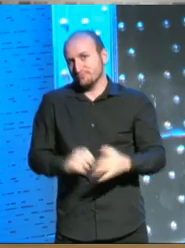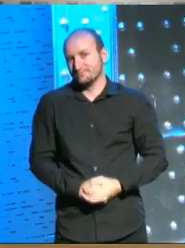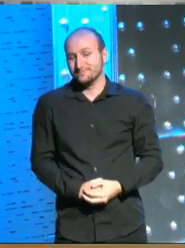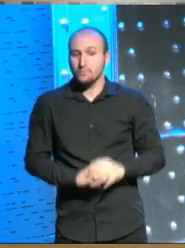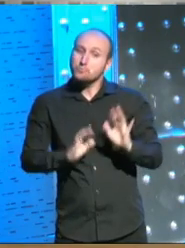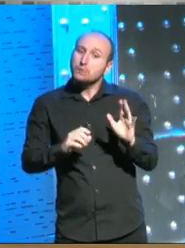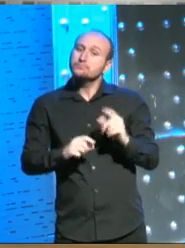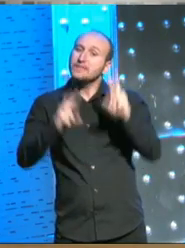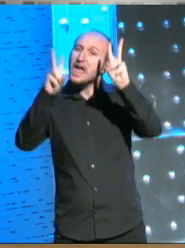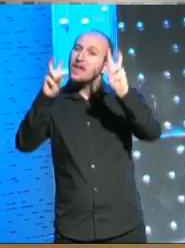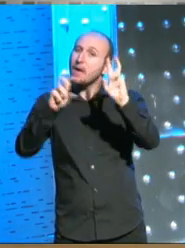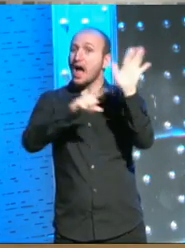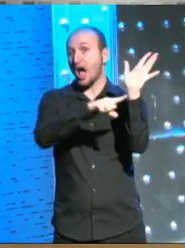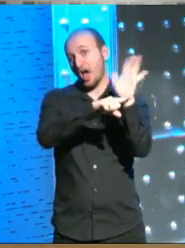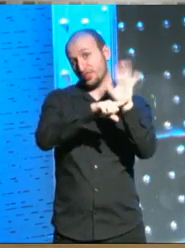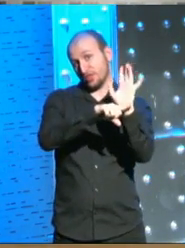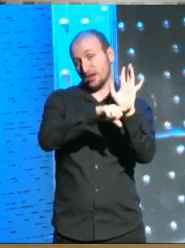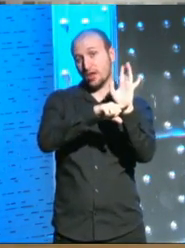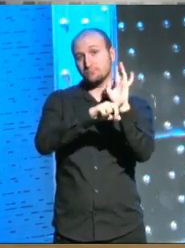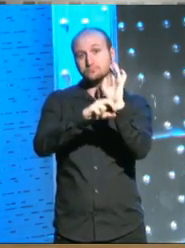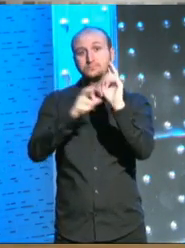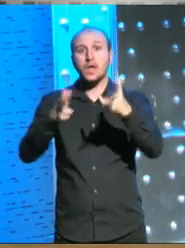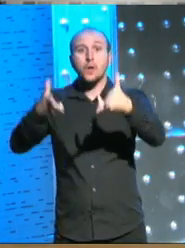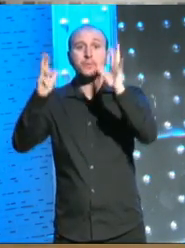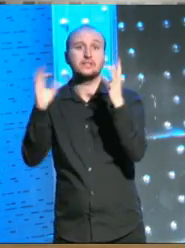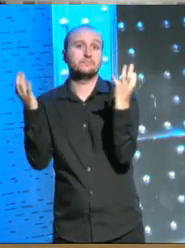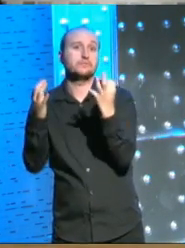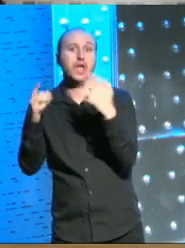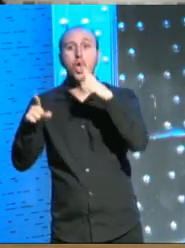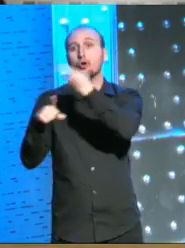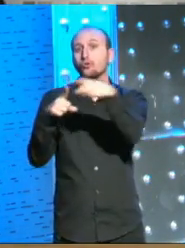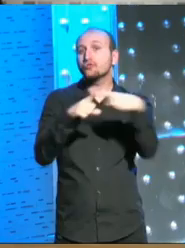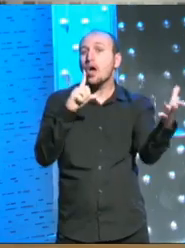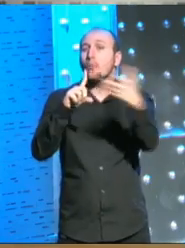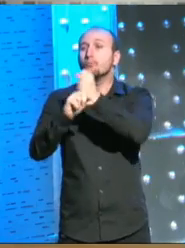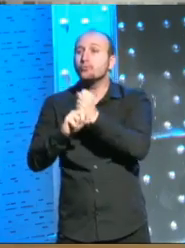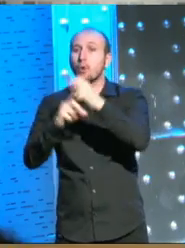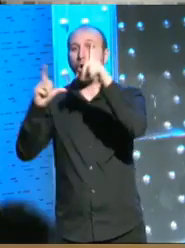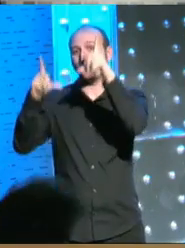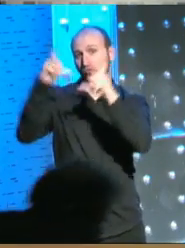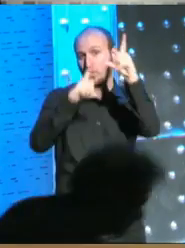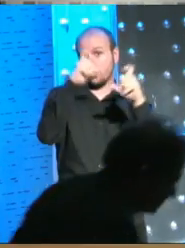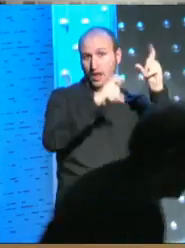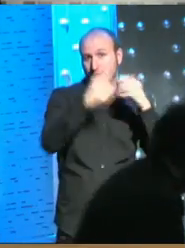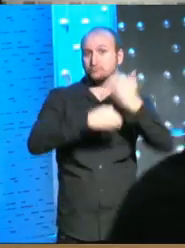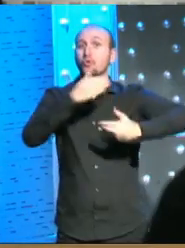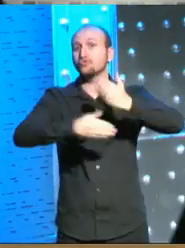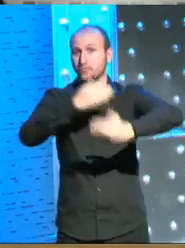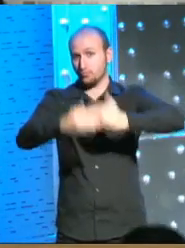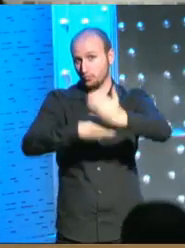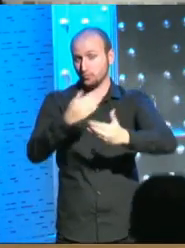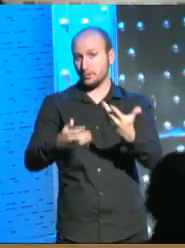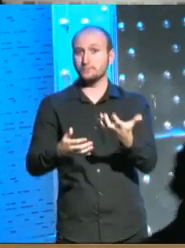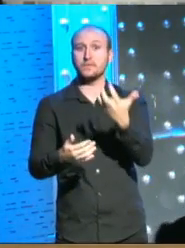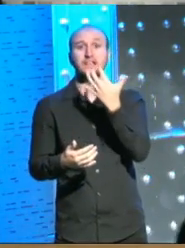El cine permite la descomposición del movimiento mediante fotogramas instantáneas consecutivas. Si